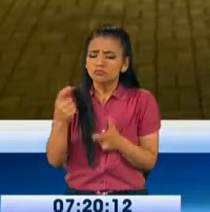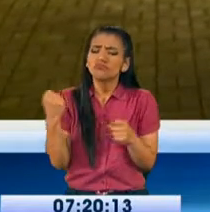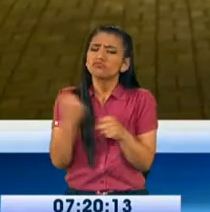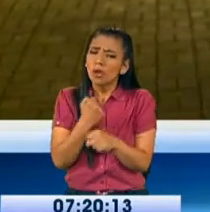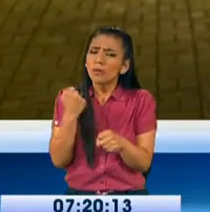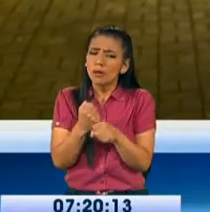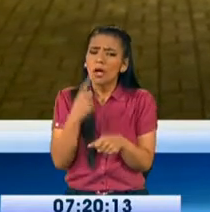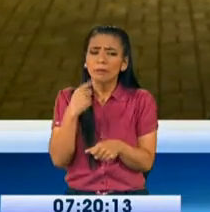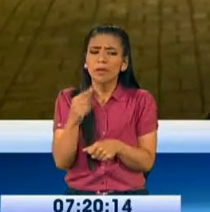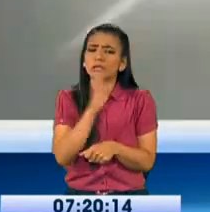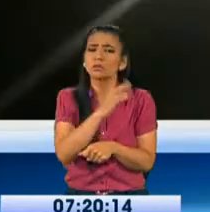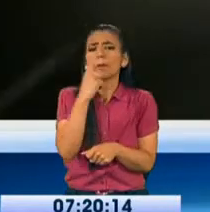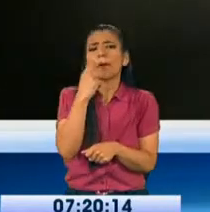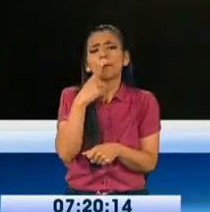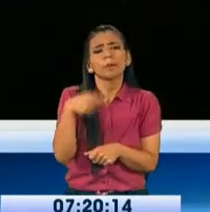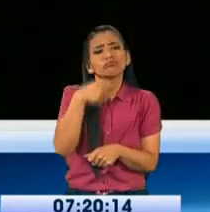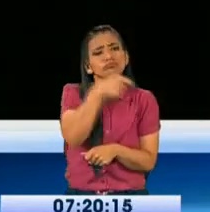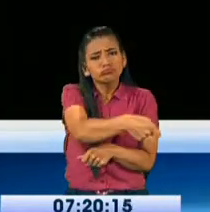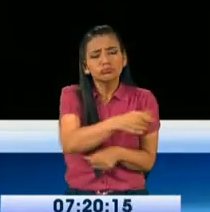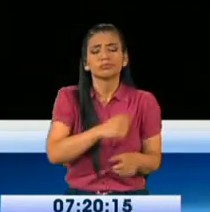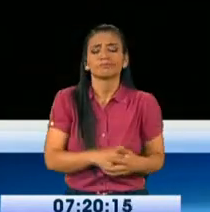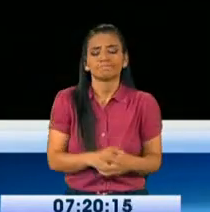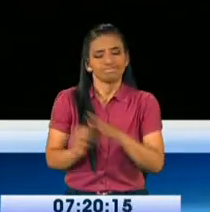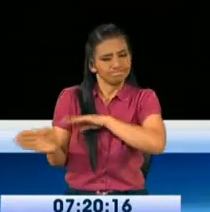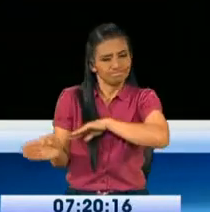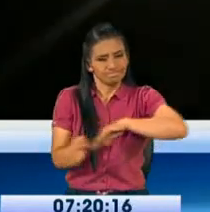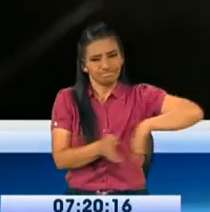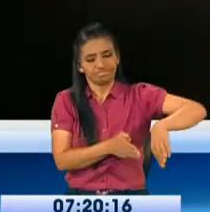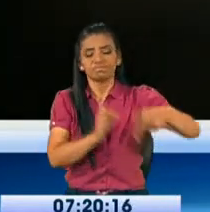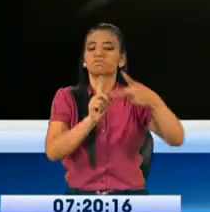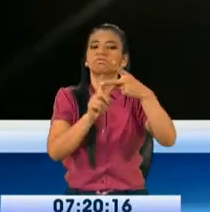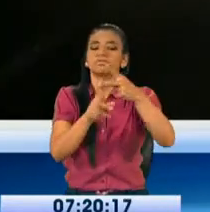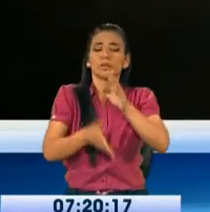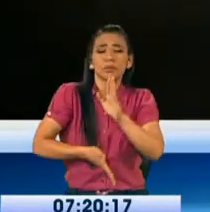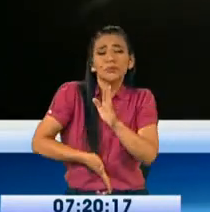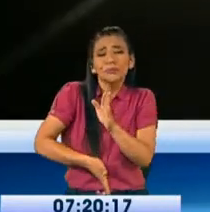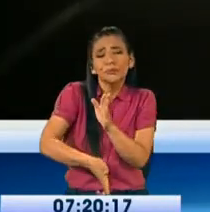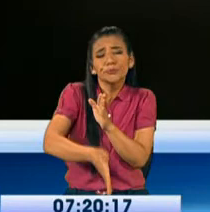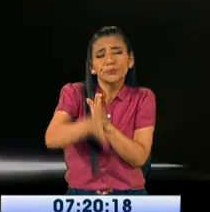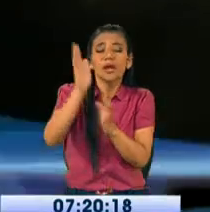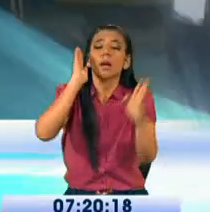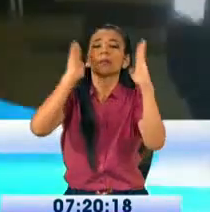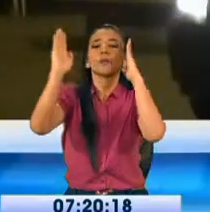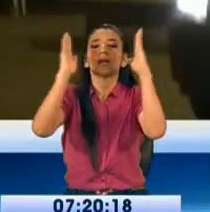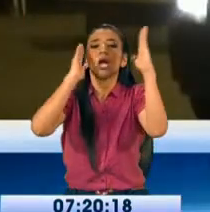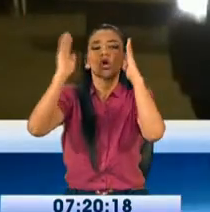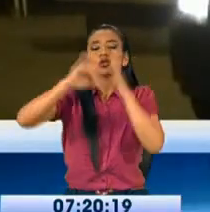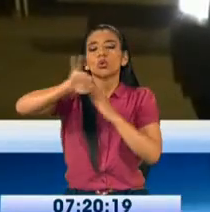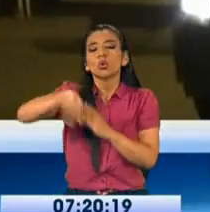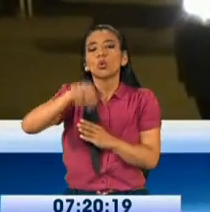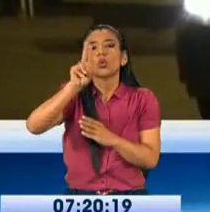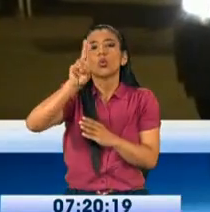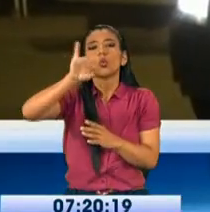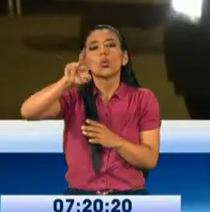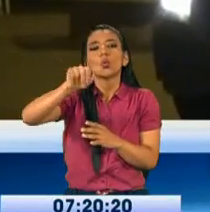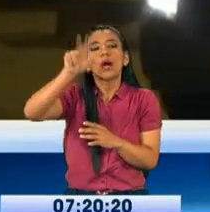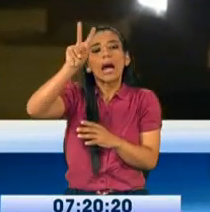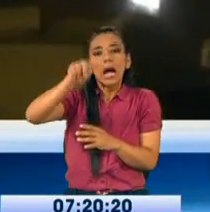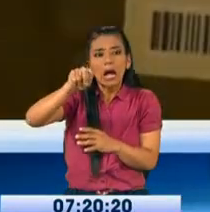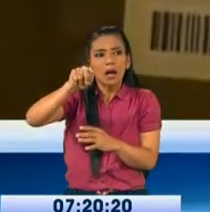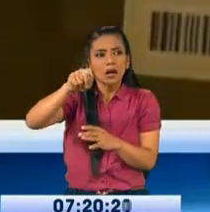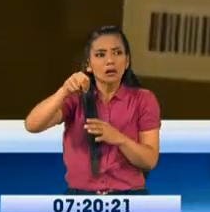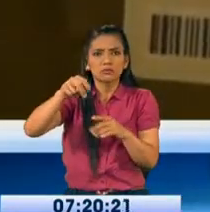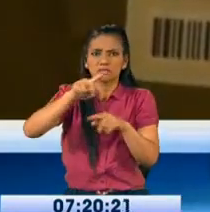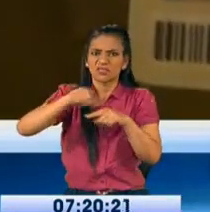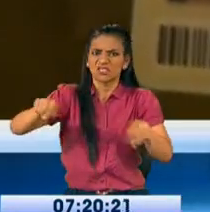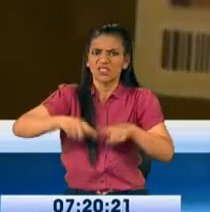para mantener a su papá. El otro caso ocurrió en la oscura vía Babahoyo-Juján. Presuntamente varios vehículos habrían pasado